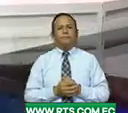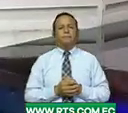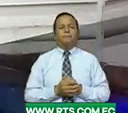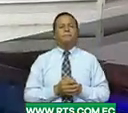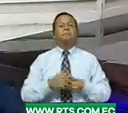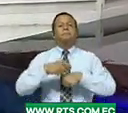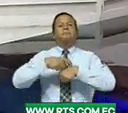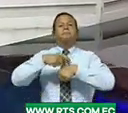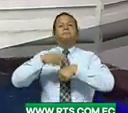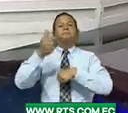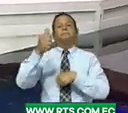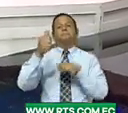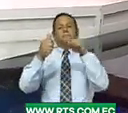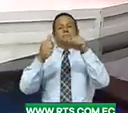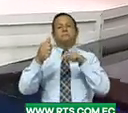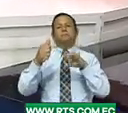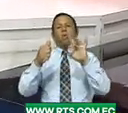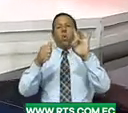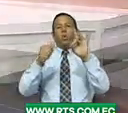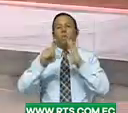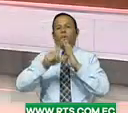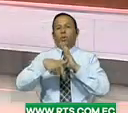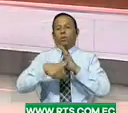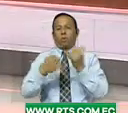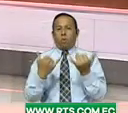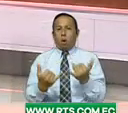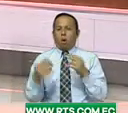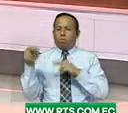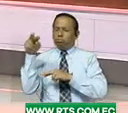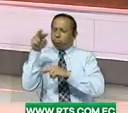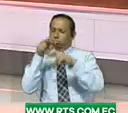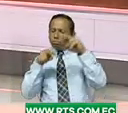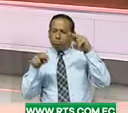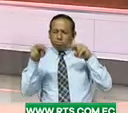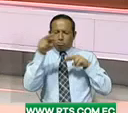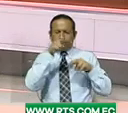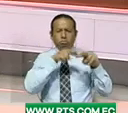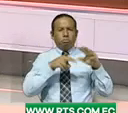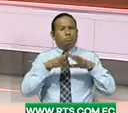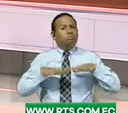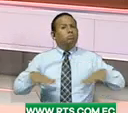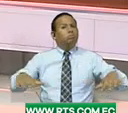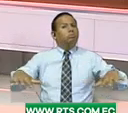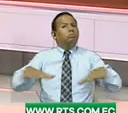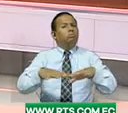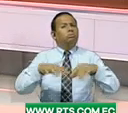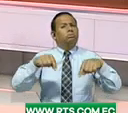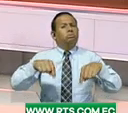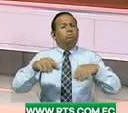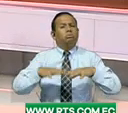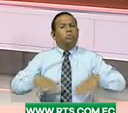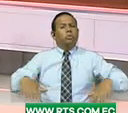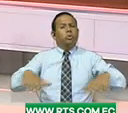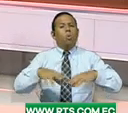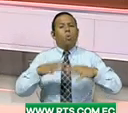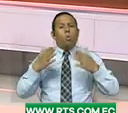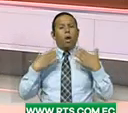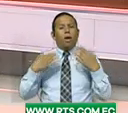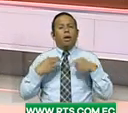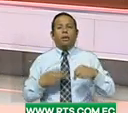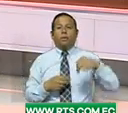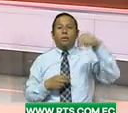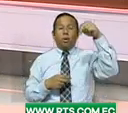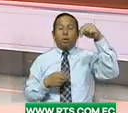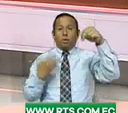Cuando son las 22 horas con 8 minutos, vamos a revisar rápidamente la situación que se registra en el norte de Guayaquil